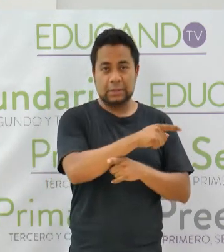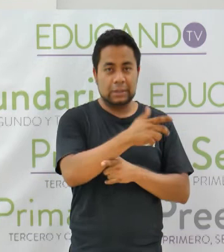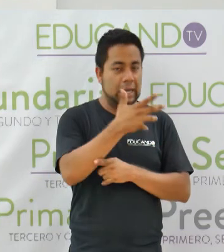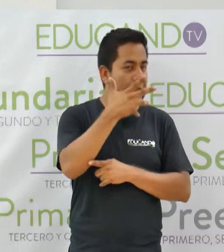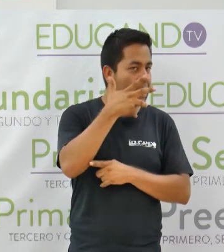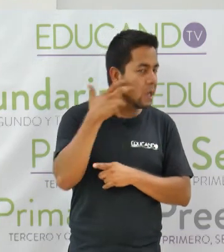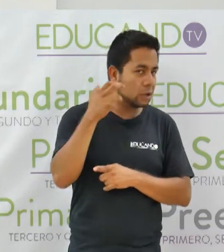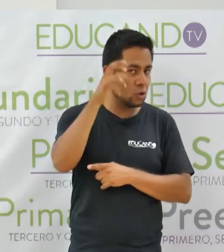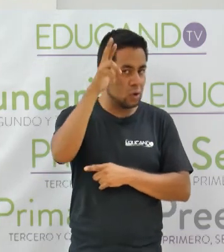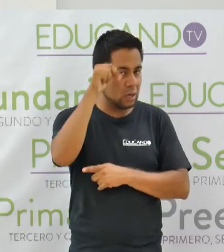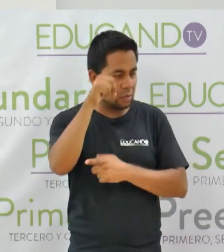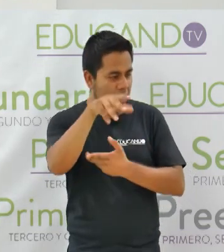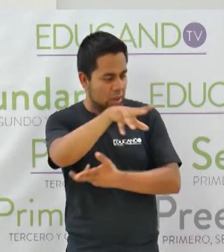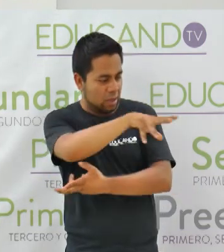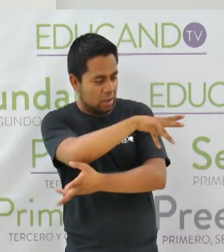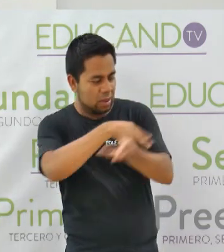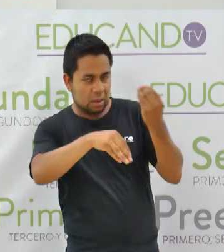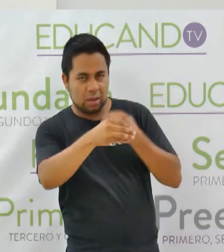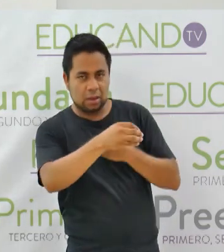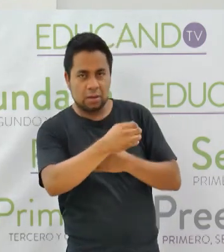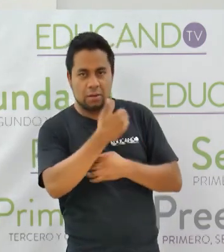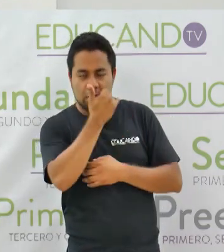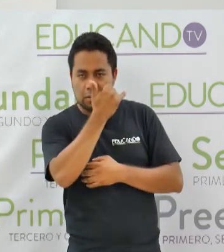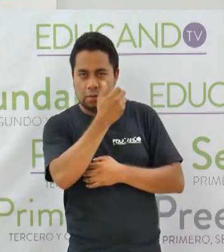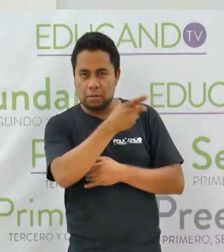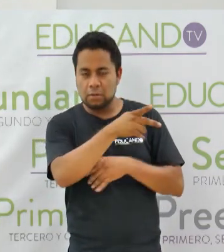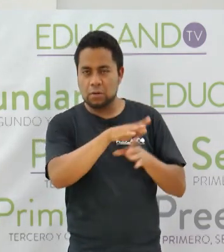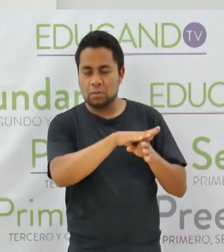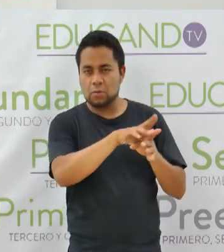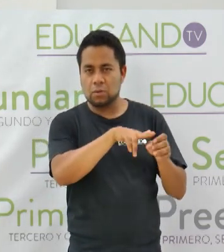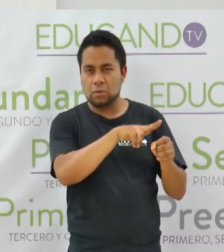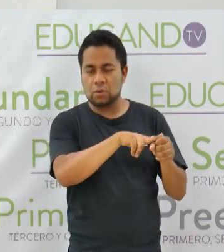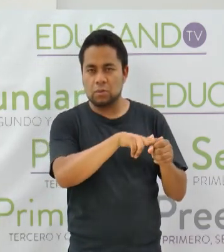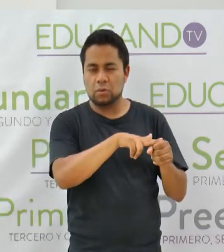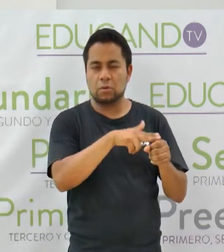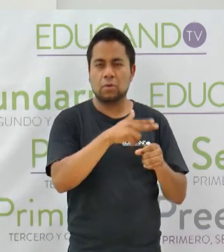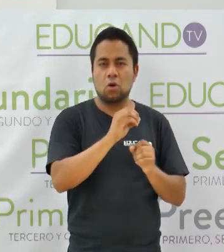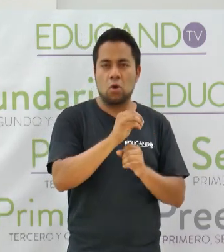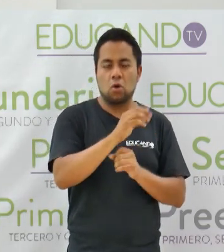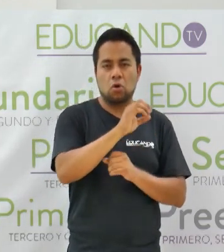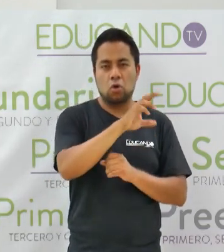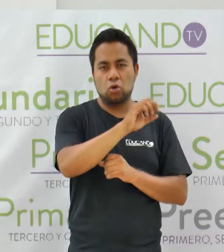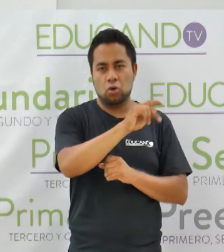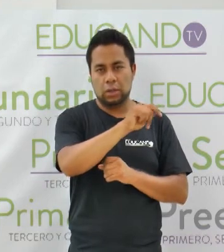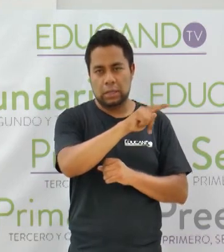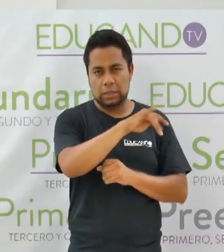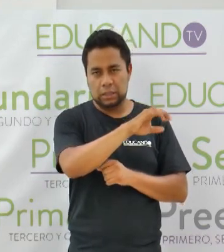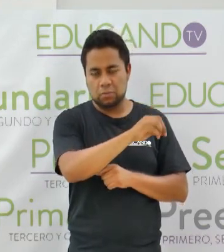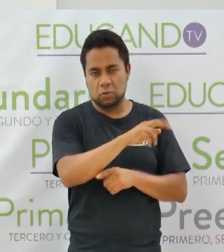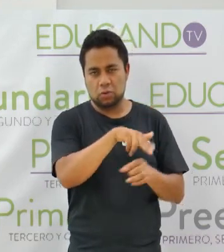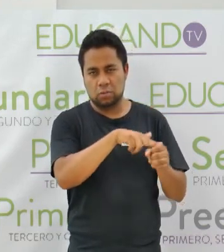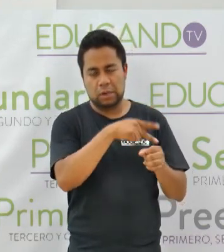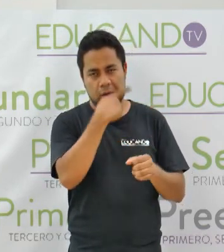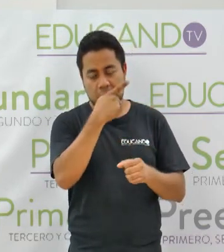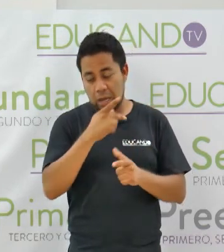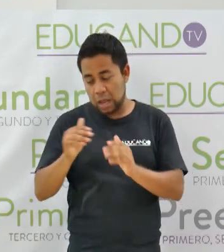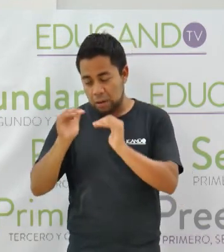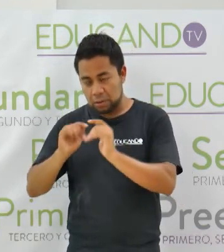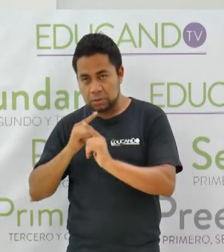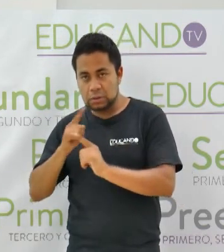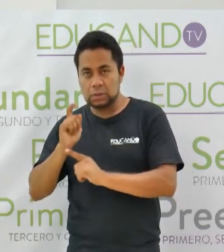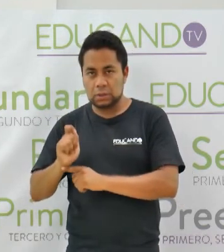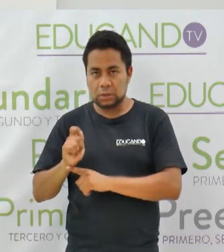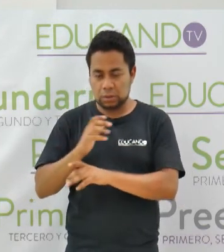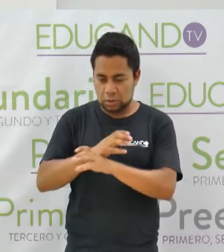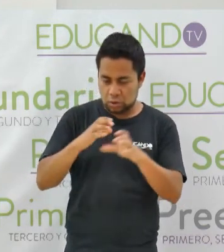vayan a dar gato por liebre, lenguaje común o lenguaje connotativo. Y en esta parte de abajo